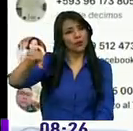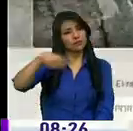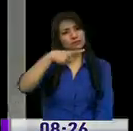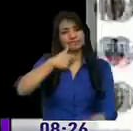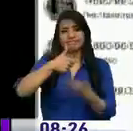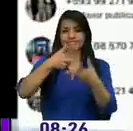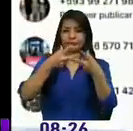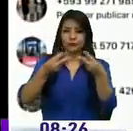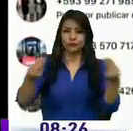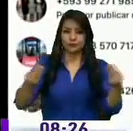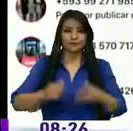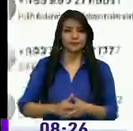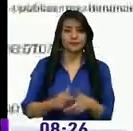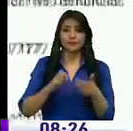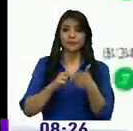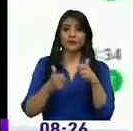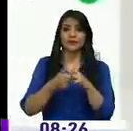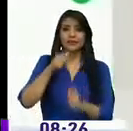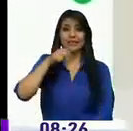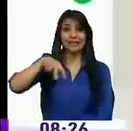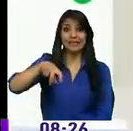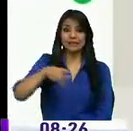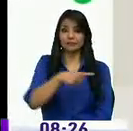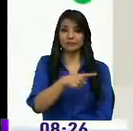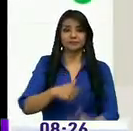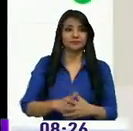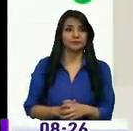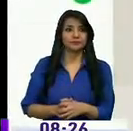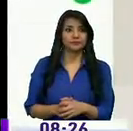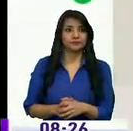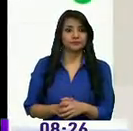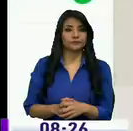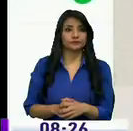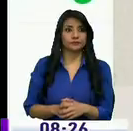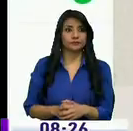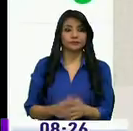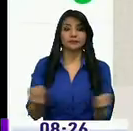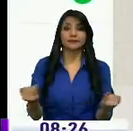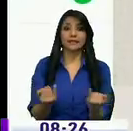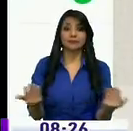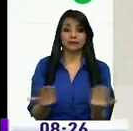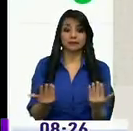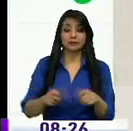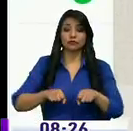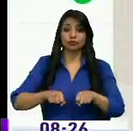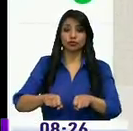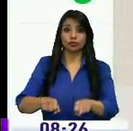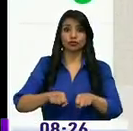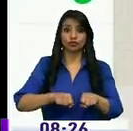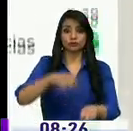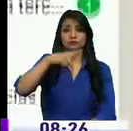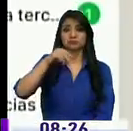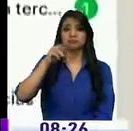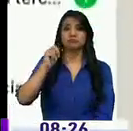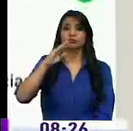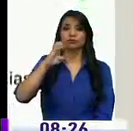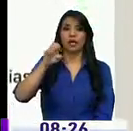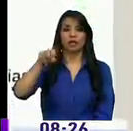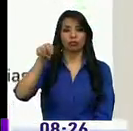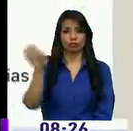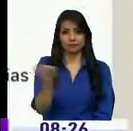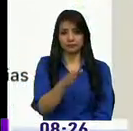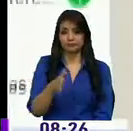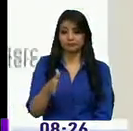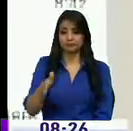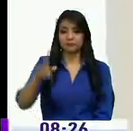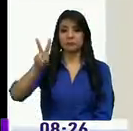mano. Ahí hay un problema de agua. Necesitan que les corten el césped en la escalinata en Ponciano Alto, entre la Diego de Vázquez